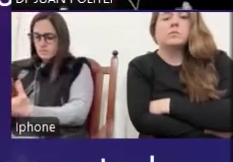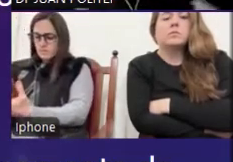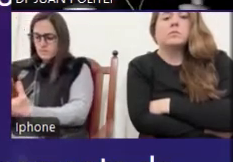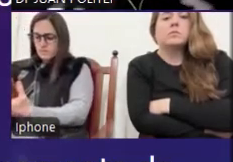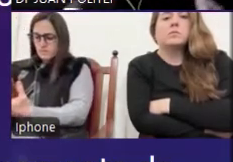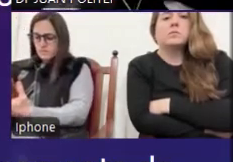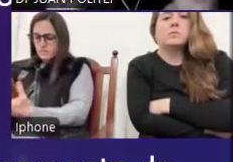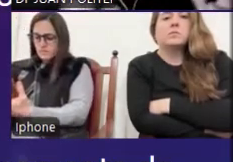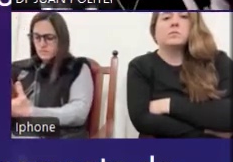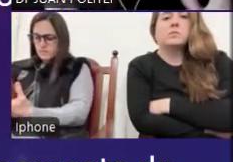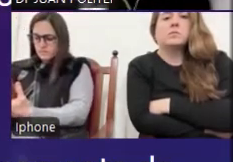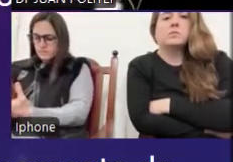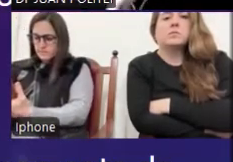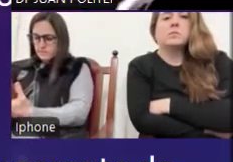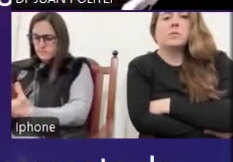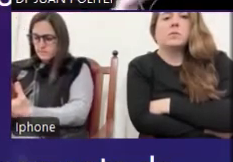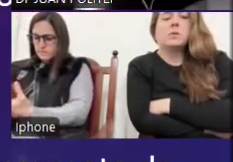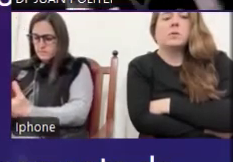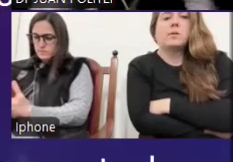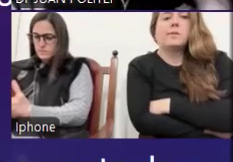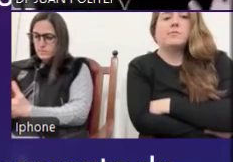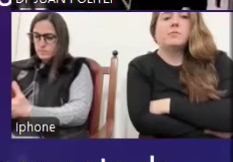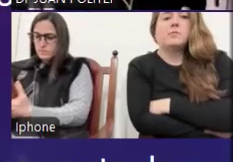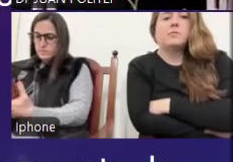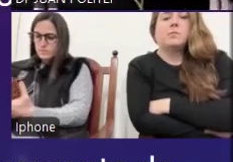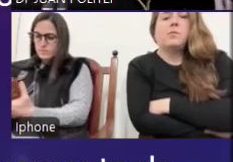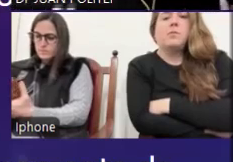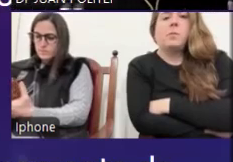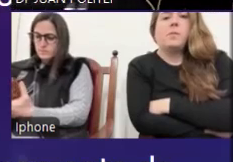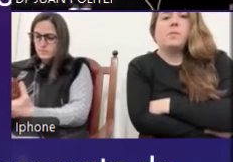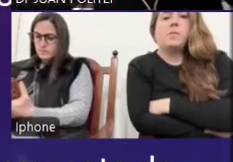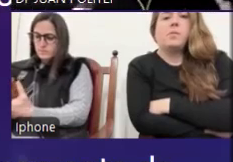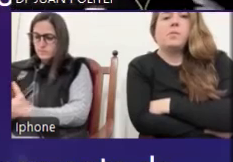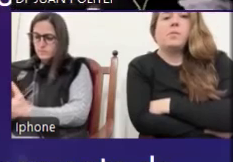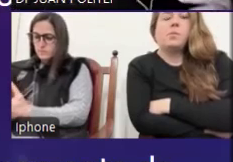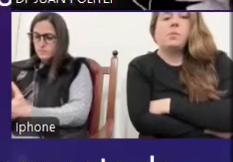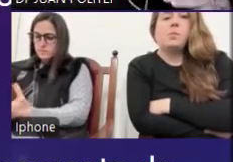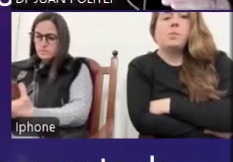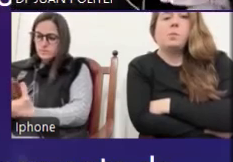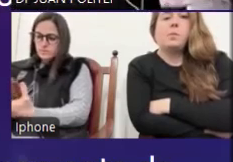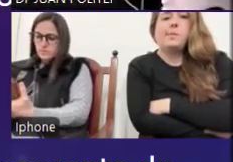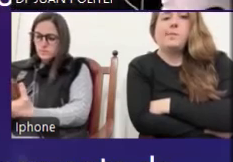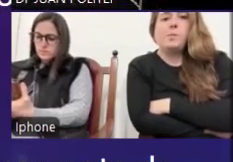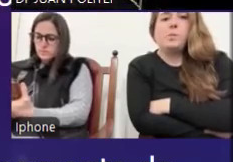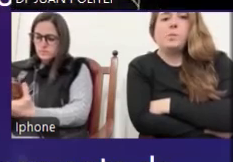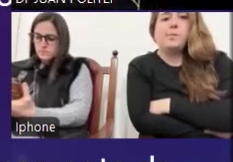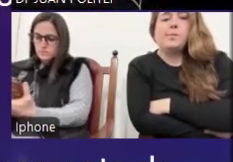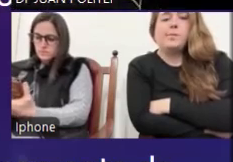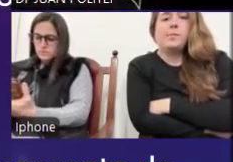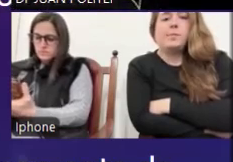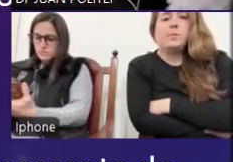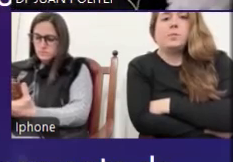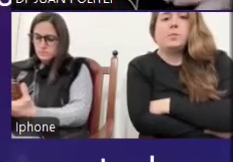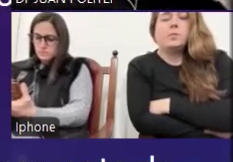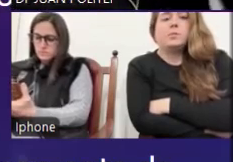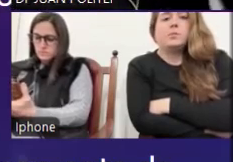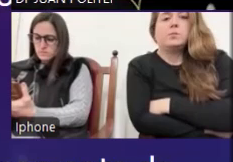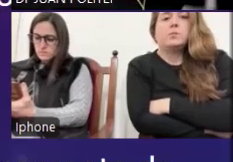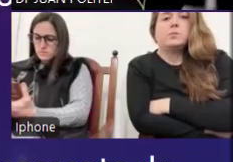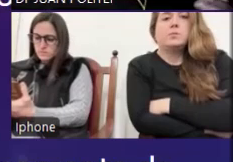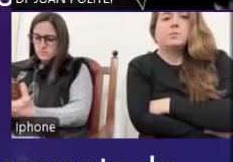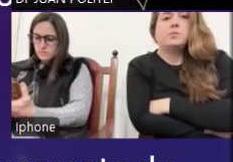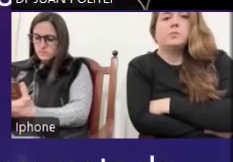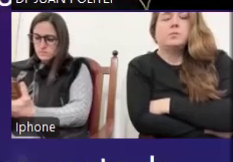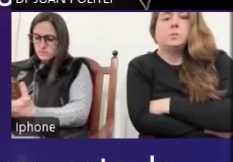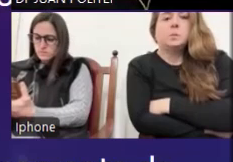creatinina, que diga que el riñón está andando entre bien y más o menos bien, que tenga la grasa del Fabry elevada, que es eso que les dije, el